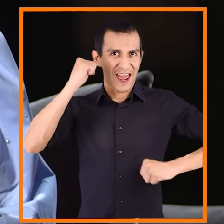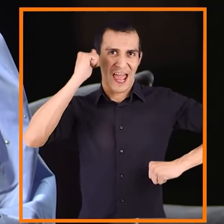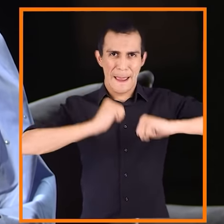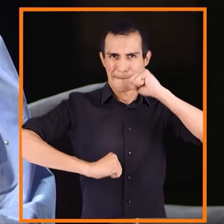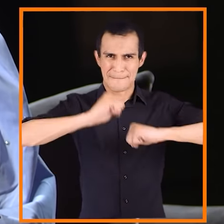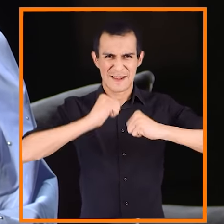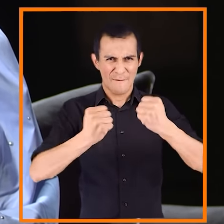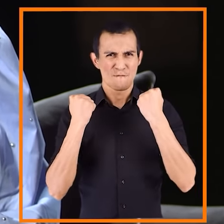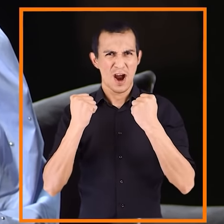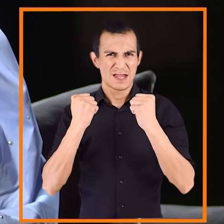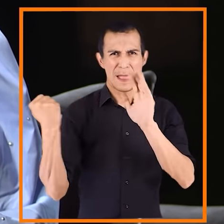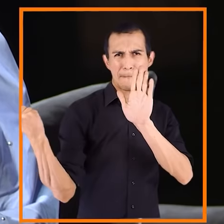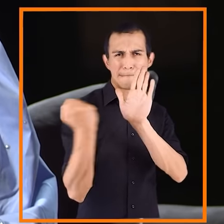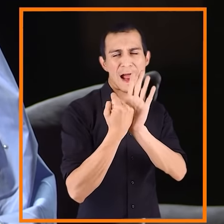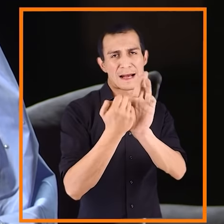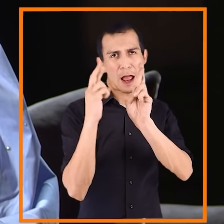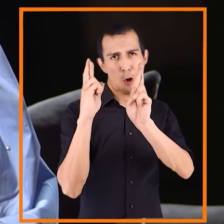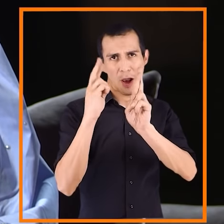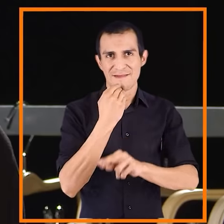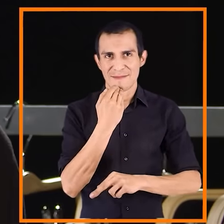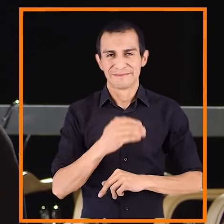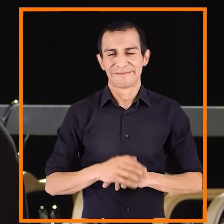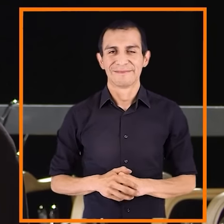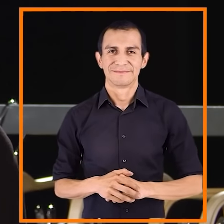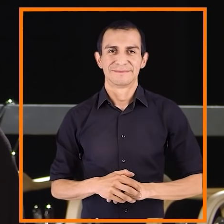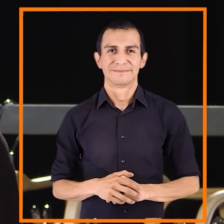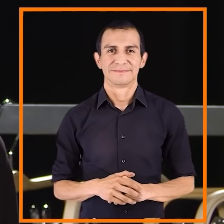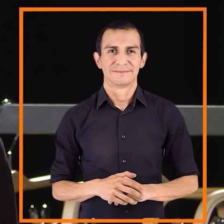potente empresa, potente marca, ojalá también.